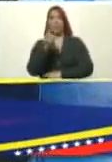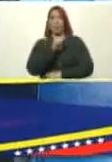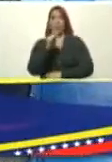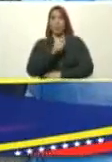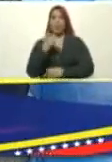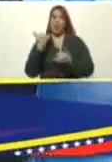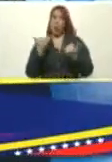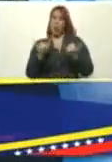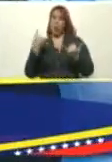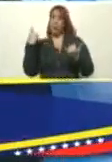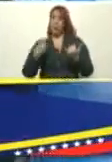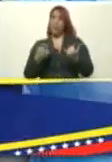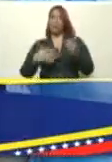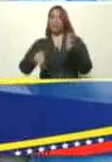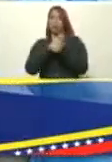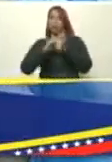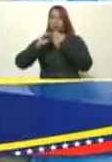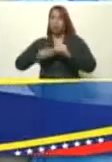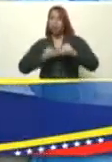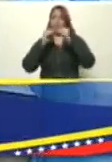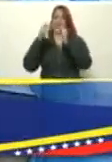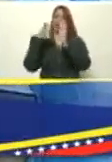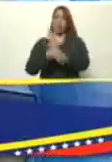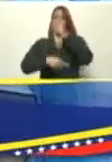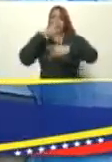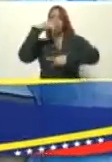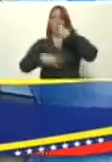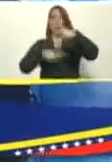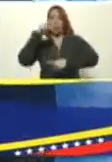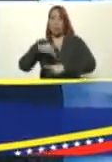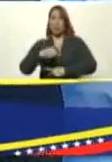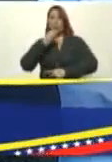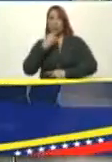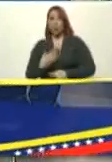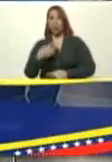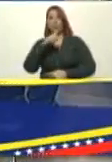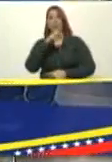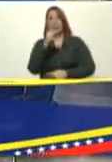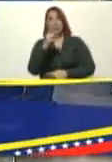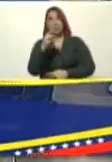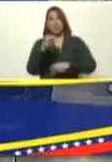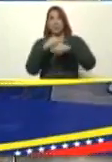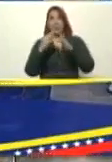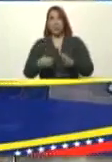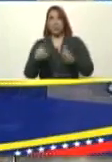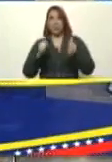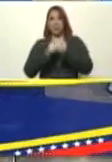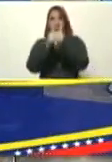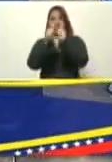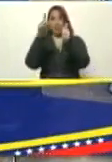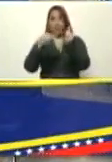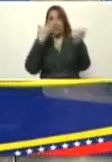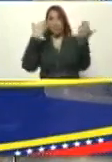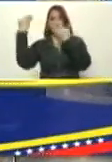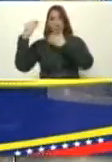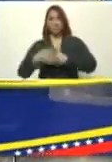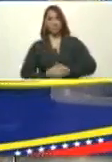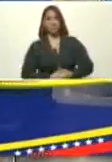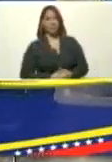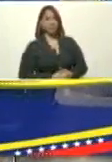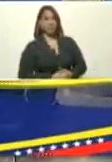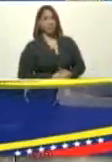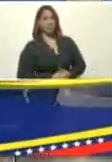Ahora tenemos que restablecer lo que son los planes y ahí, bueno, está nuestra viceministra que está aquí acompañándonos, viceministra.